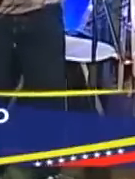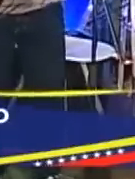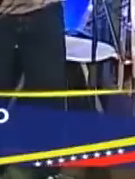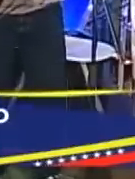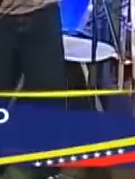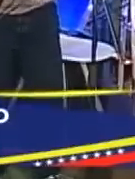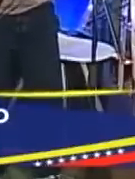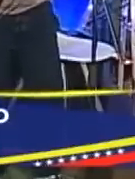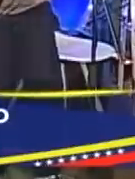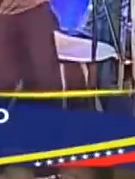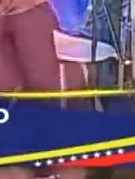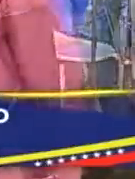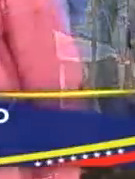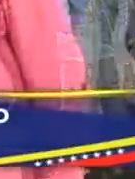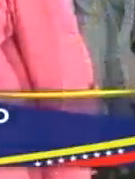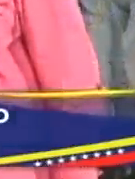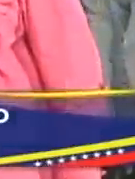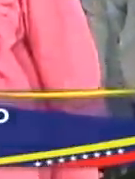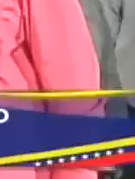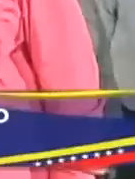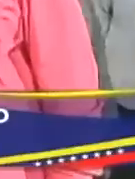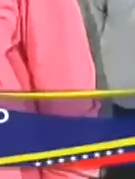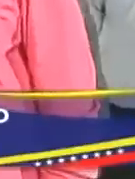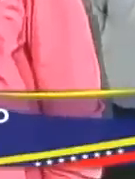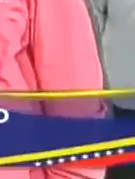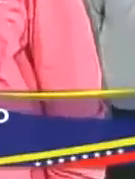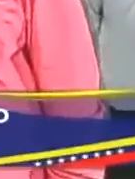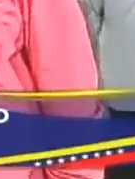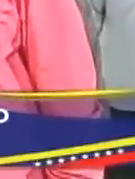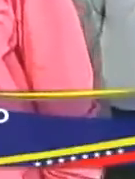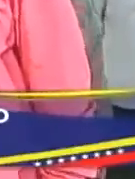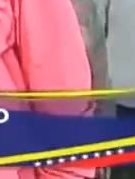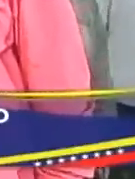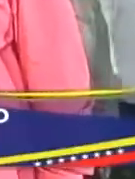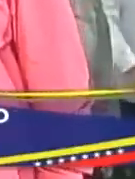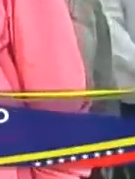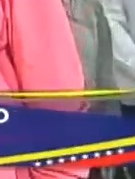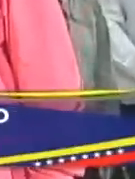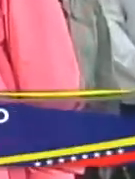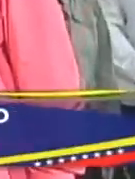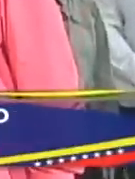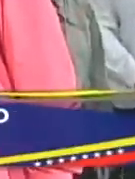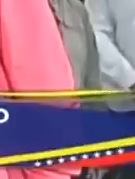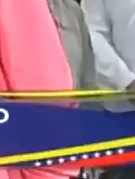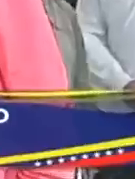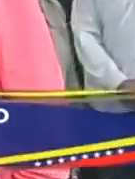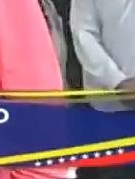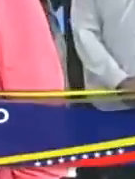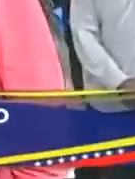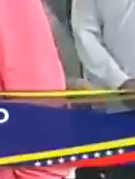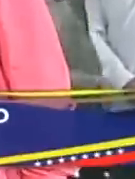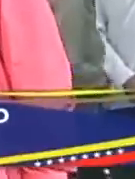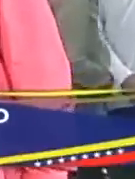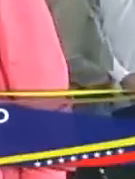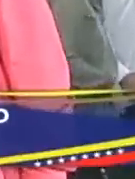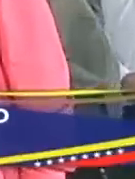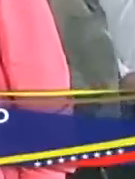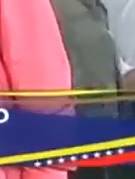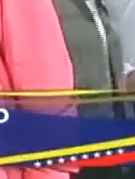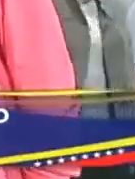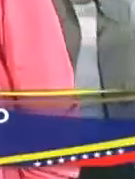Si Jesucristo sacó los mercaderes del templo, Bolívar también volvió